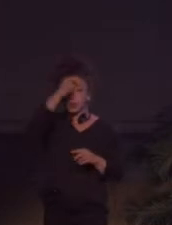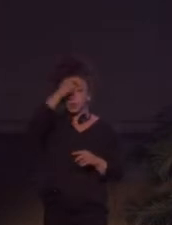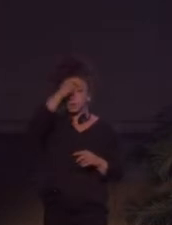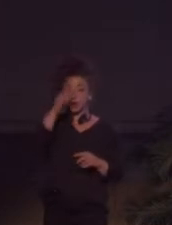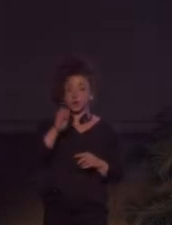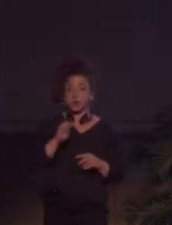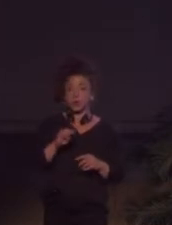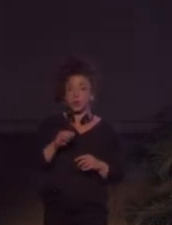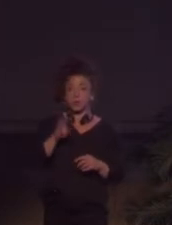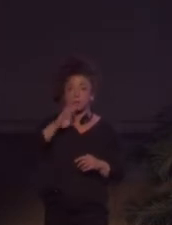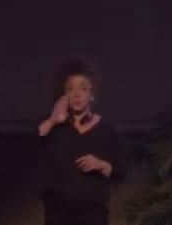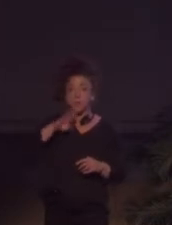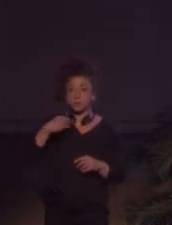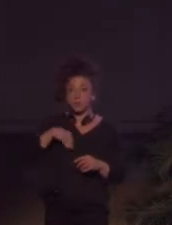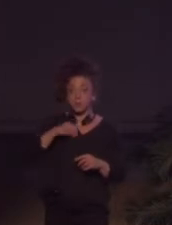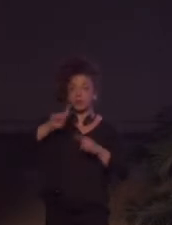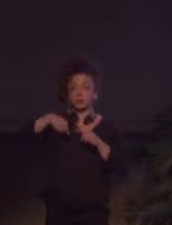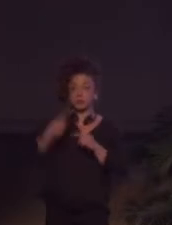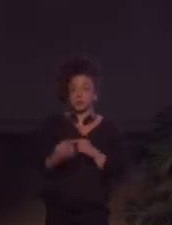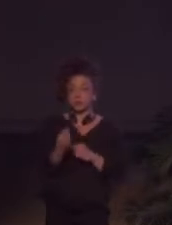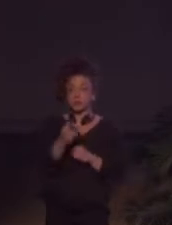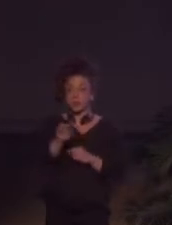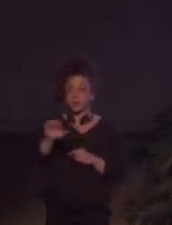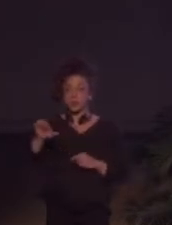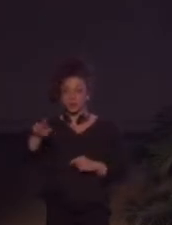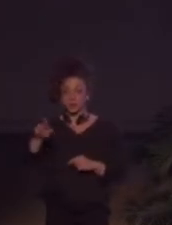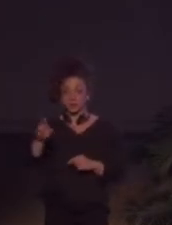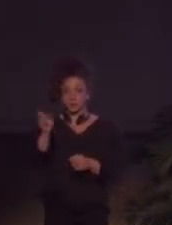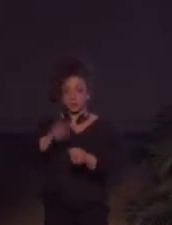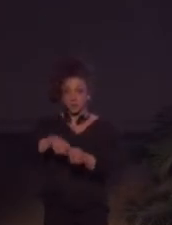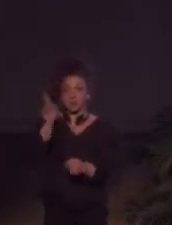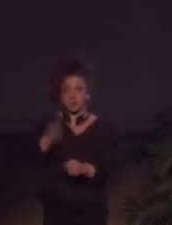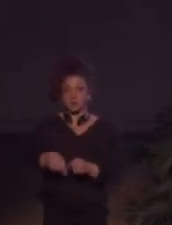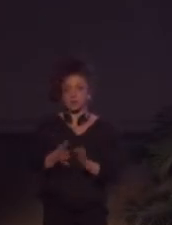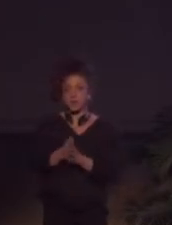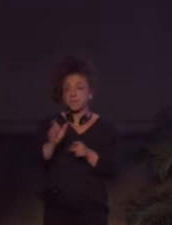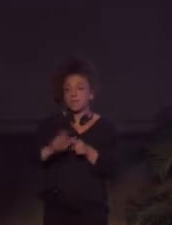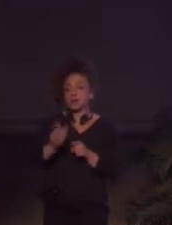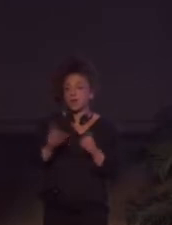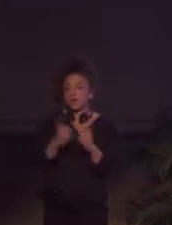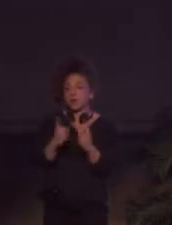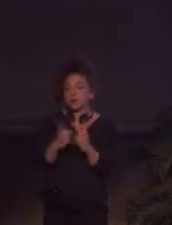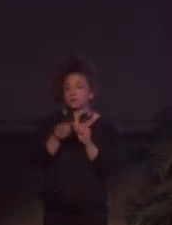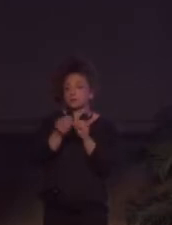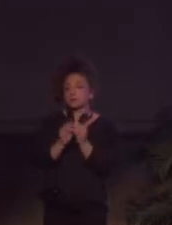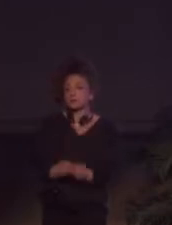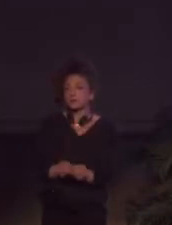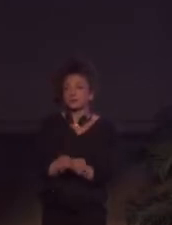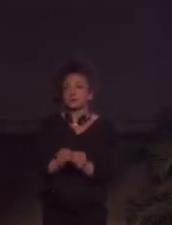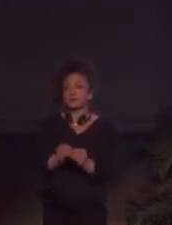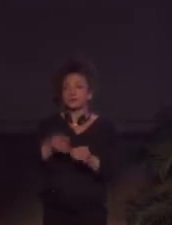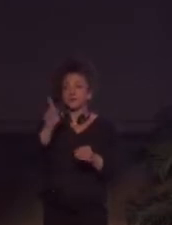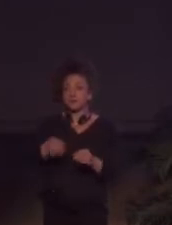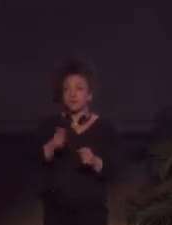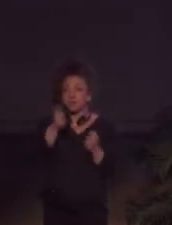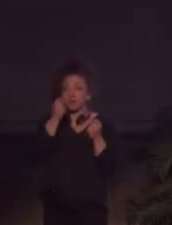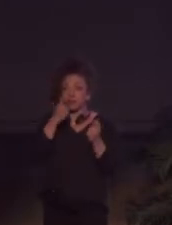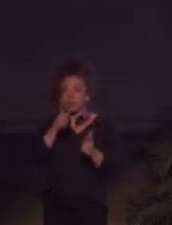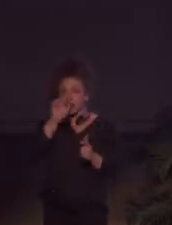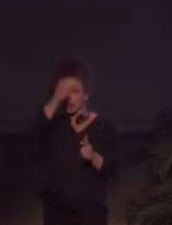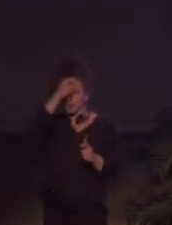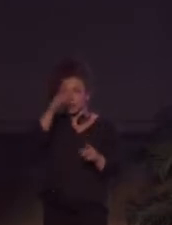trabajará lo queer, y bueno, rodamos una especie de peliculita allí y la gente nos veía por fuera. Y bueno, ahí descubrimos también un nuevo concepto. A